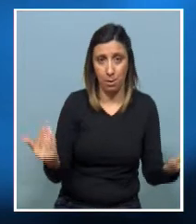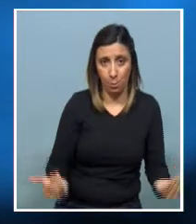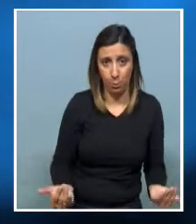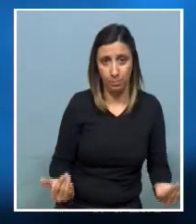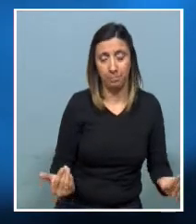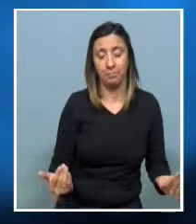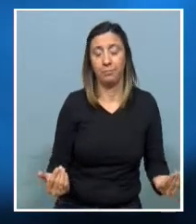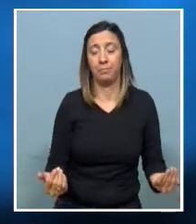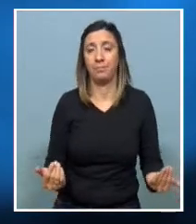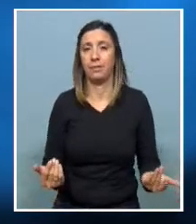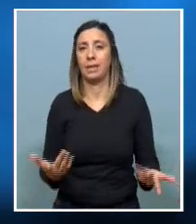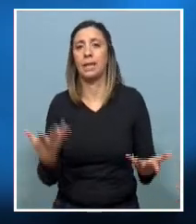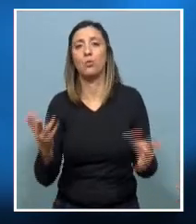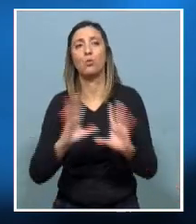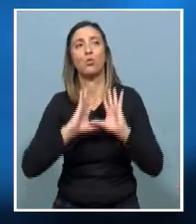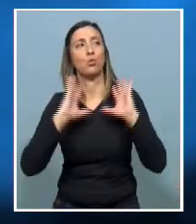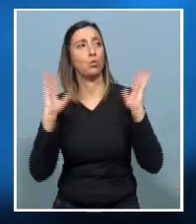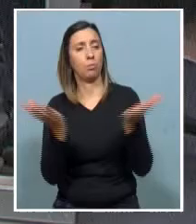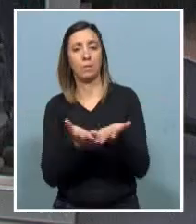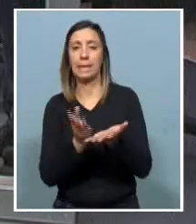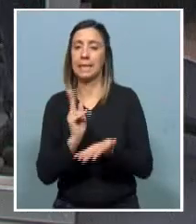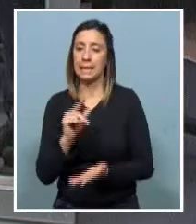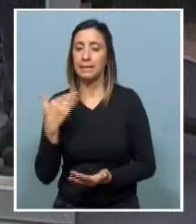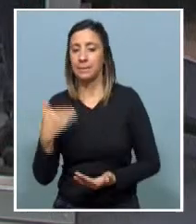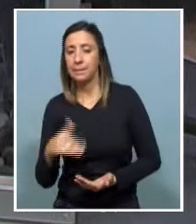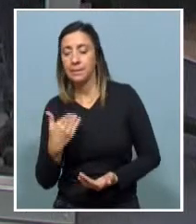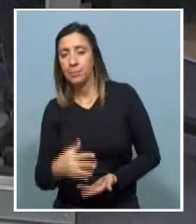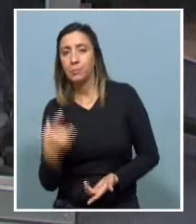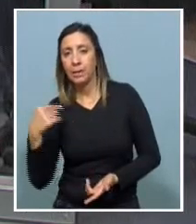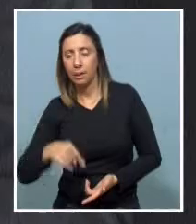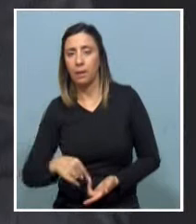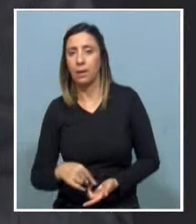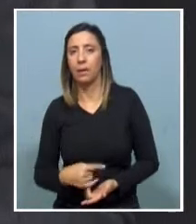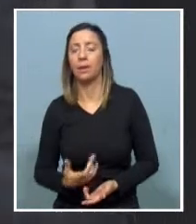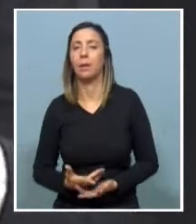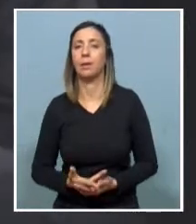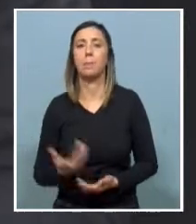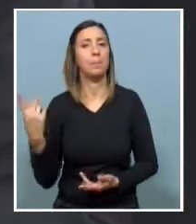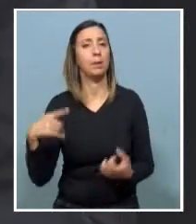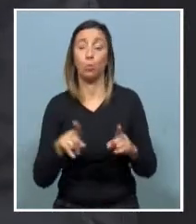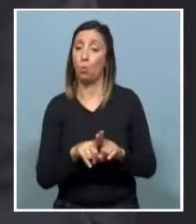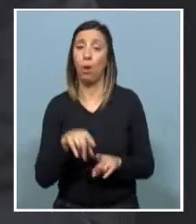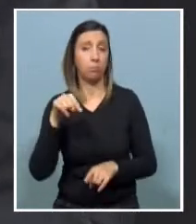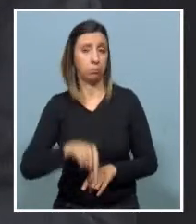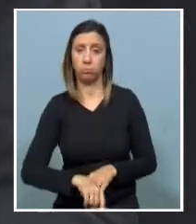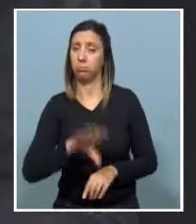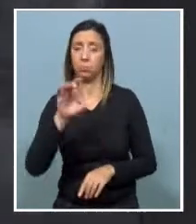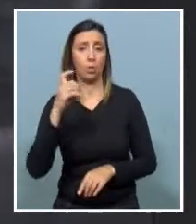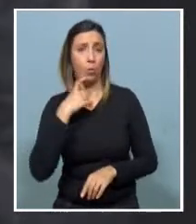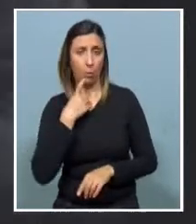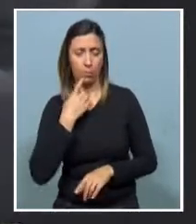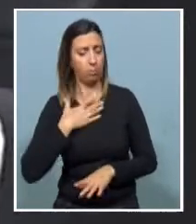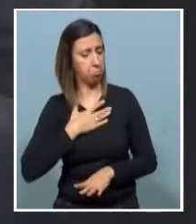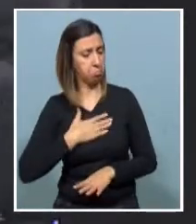que el entorno, que es complejo y obviamente lo afecta en el país que estamos viviendo, no